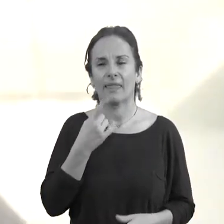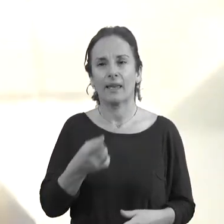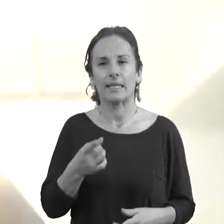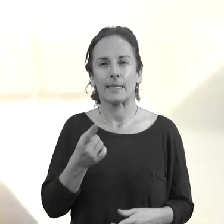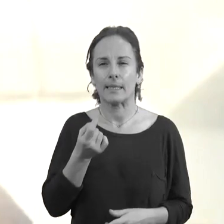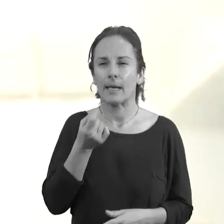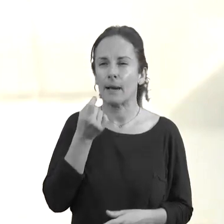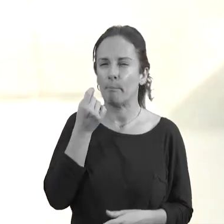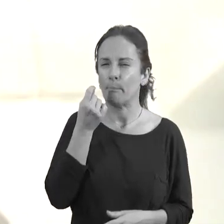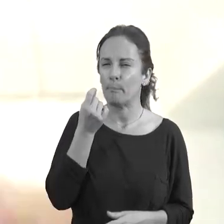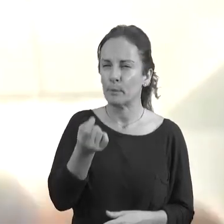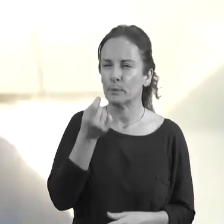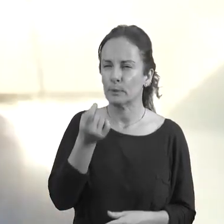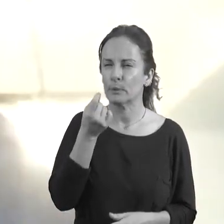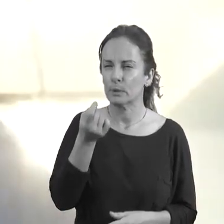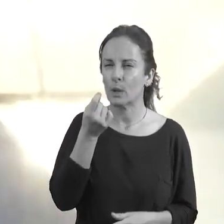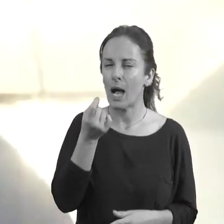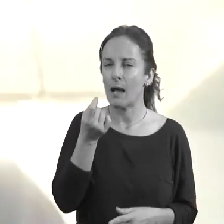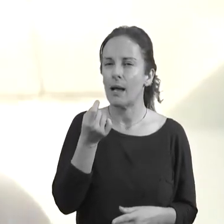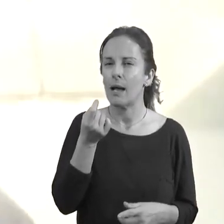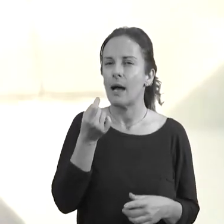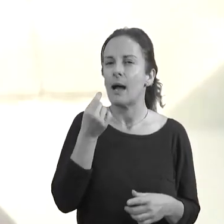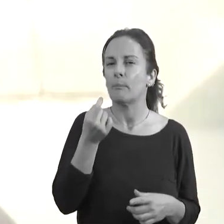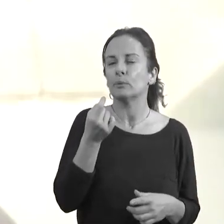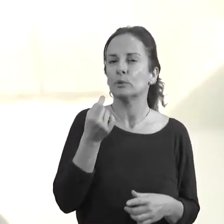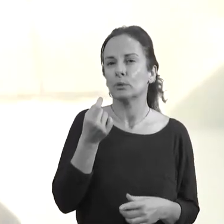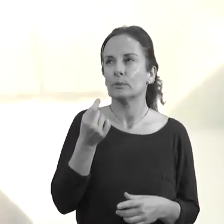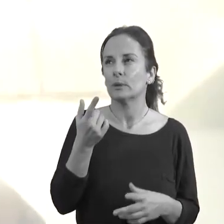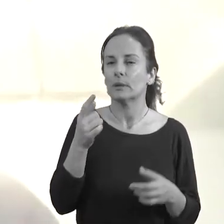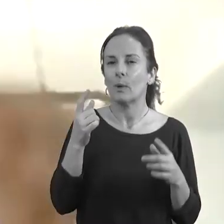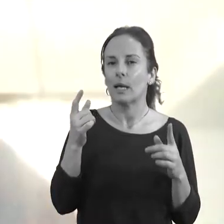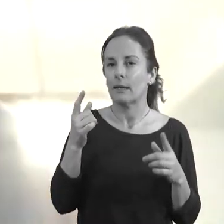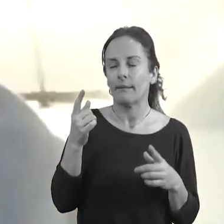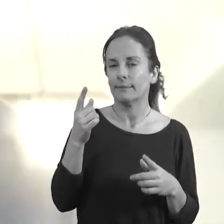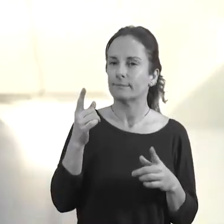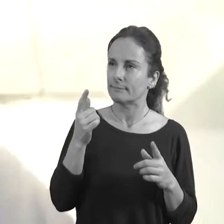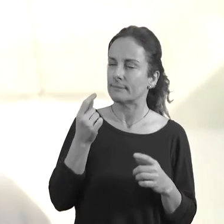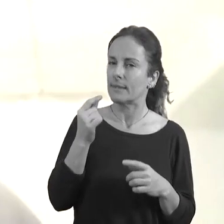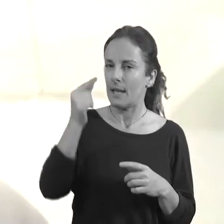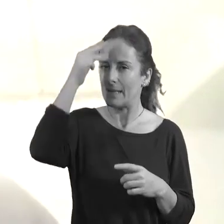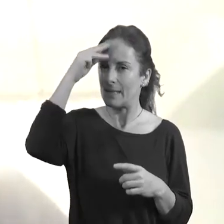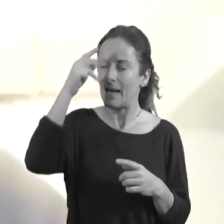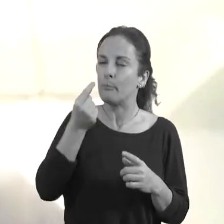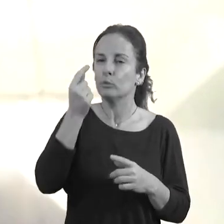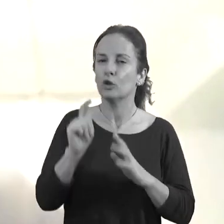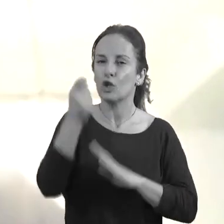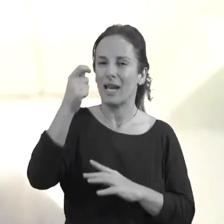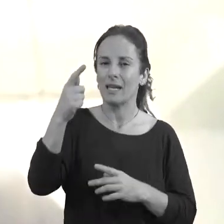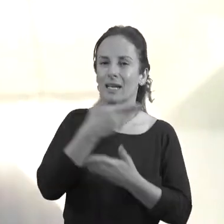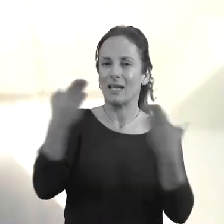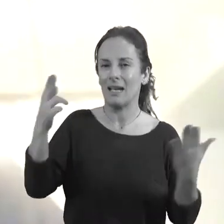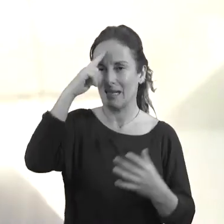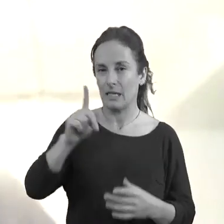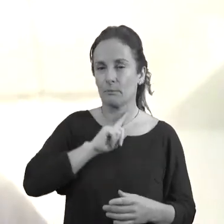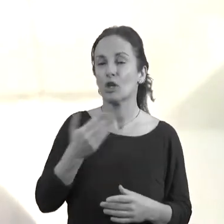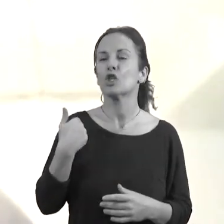creo, por lo que he estado viendo, que yo sí que estoy en ese borde de la respetabilidad, porque hace 10 años que estoy casada, ¿no?, que tenemos